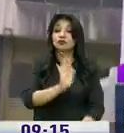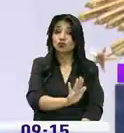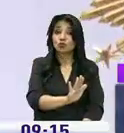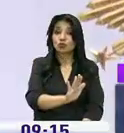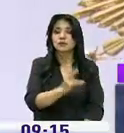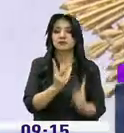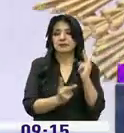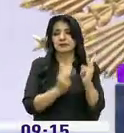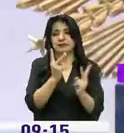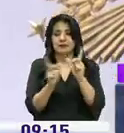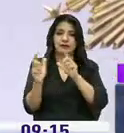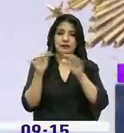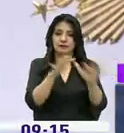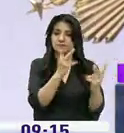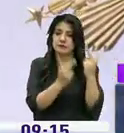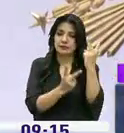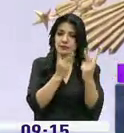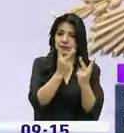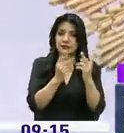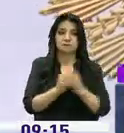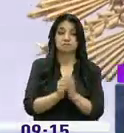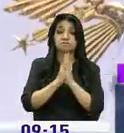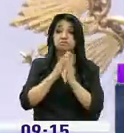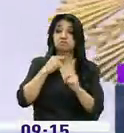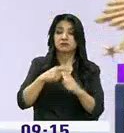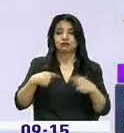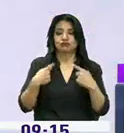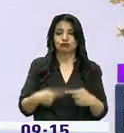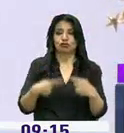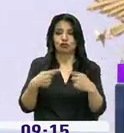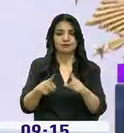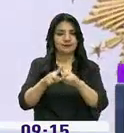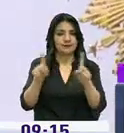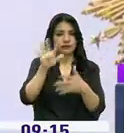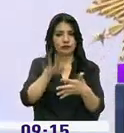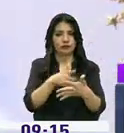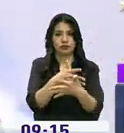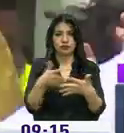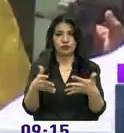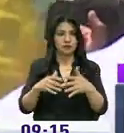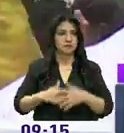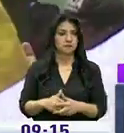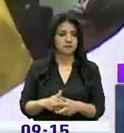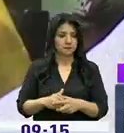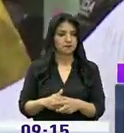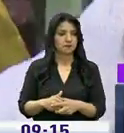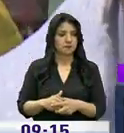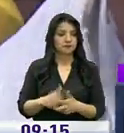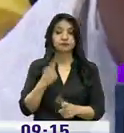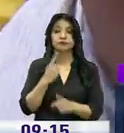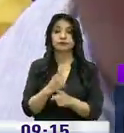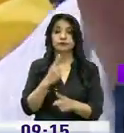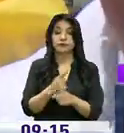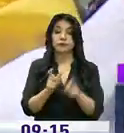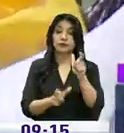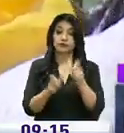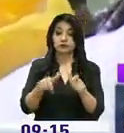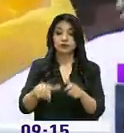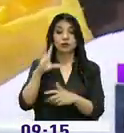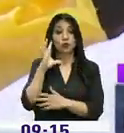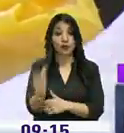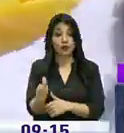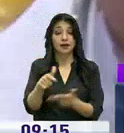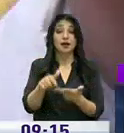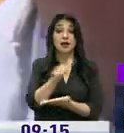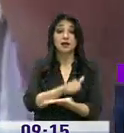es visitada por sus devotos. Las misas se dan todos los días en distintos horarios. Por eso, junto con los devotos de Cuenca y de la